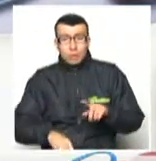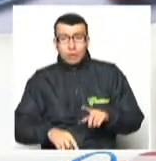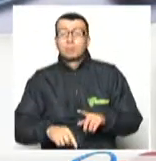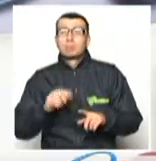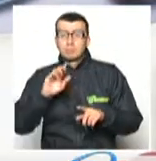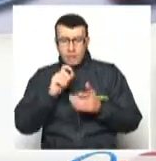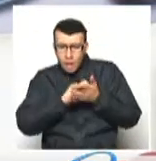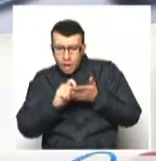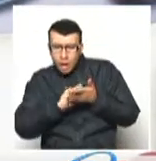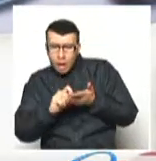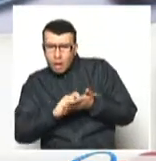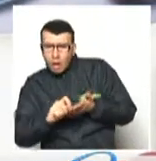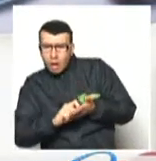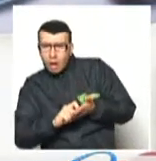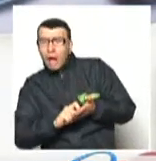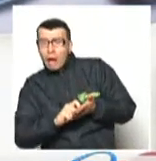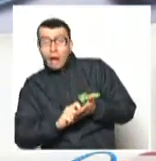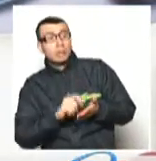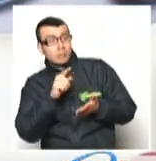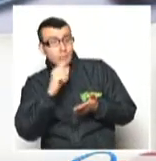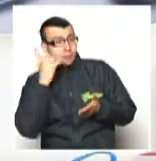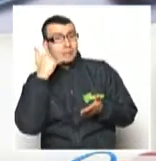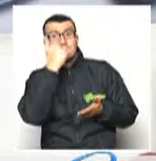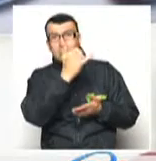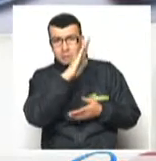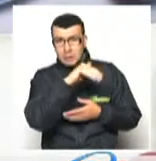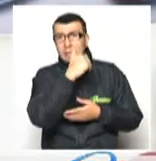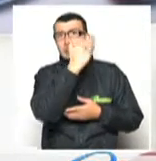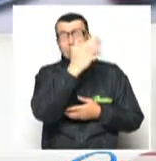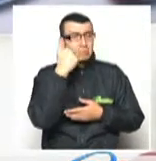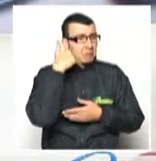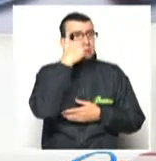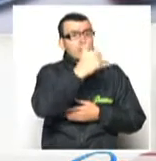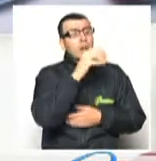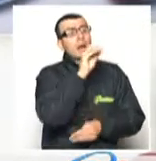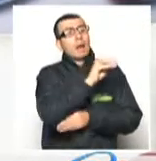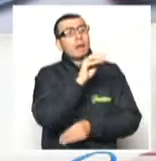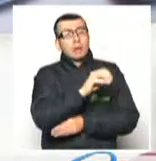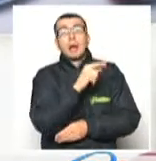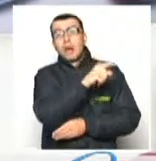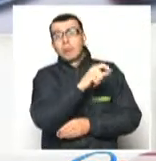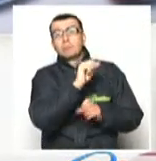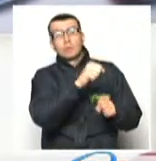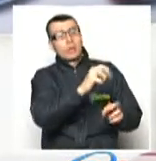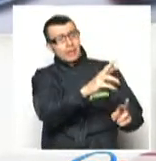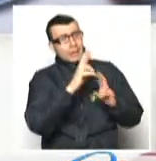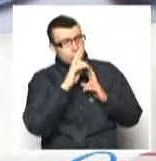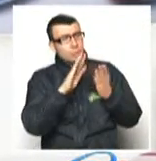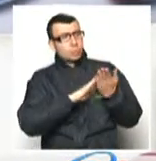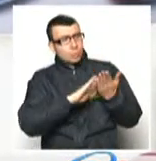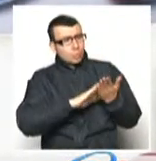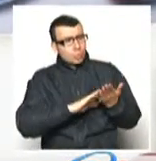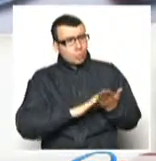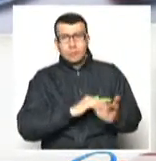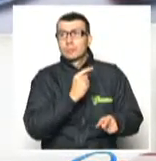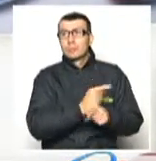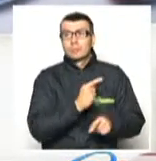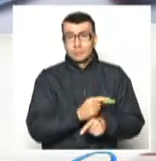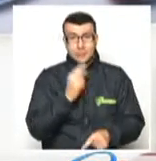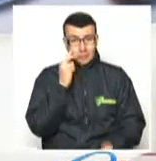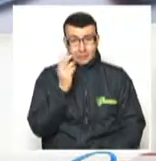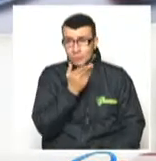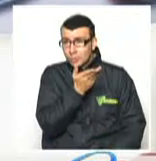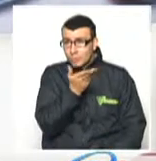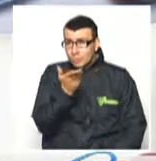pueden comunicarse a ese teléfono donde estas personas les podrán resolver tantas inquietudes. Ahí están los